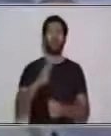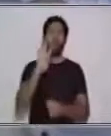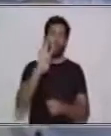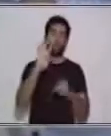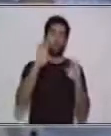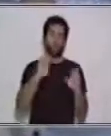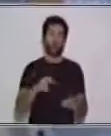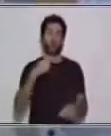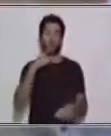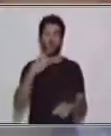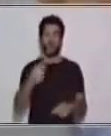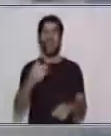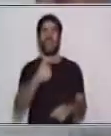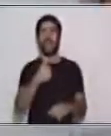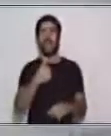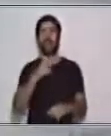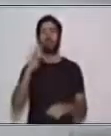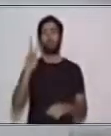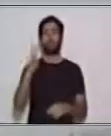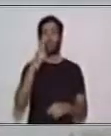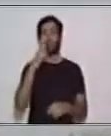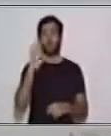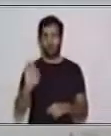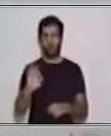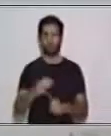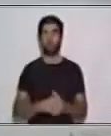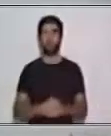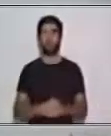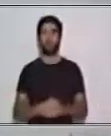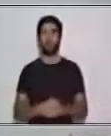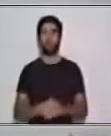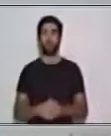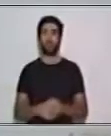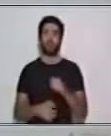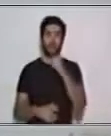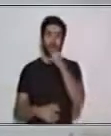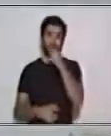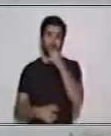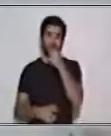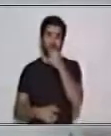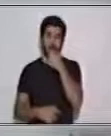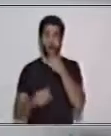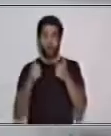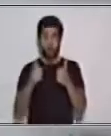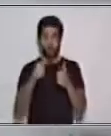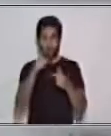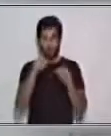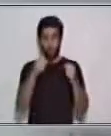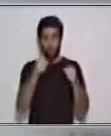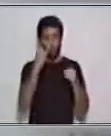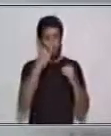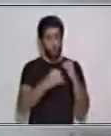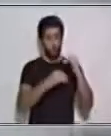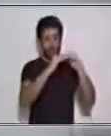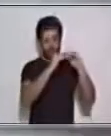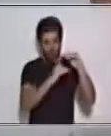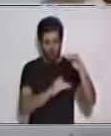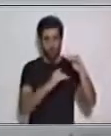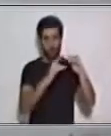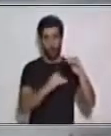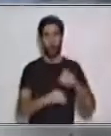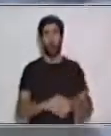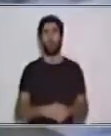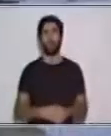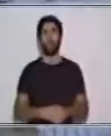4 personas mencionaron que tenían 2 hermanos. Haz los últimos 2 en tu cuaderno